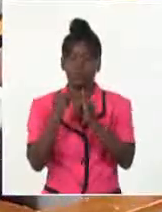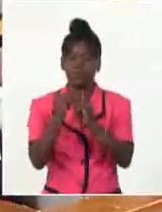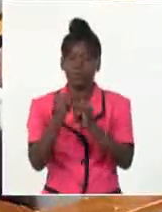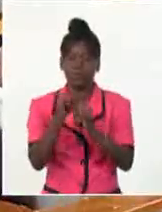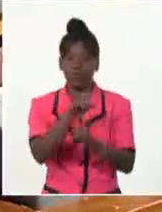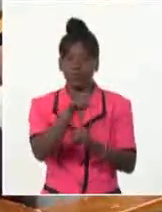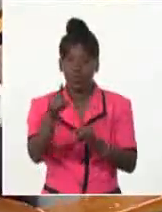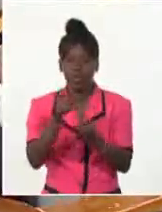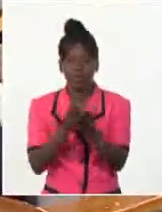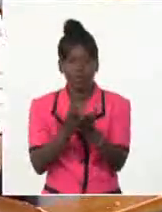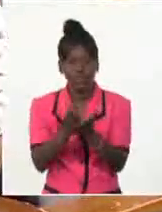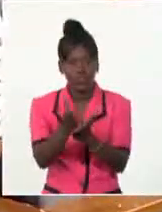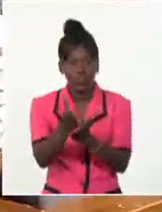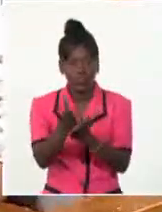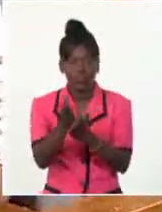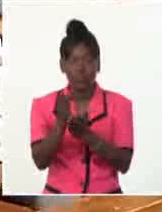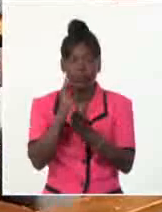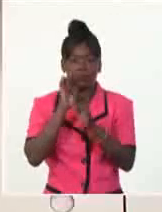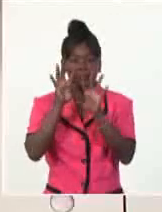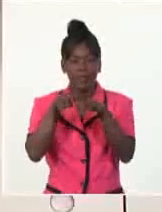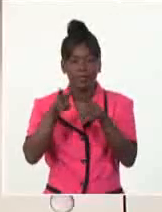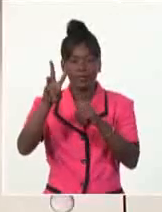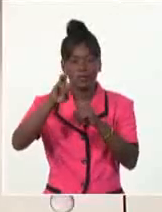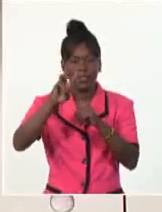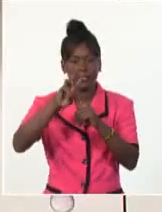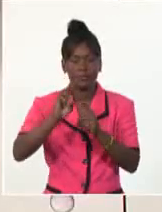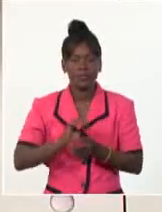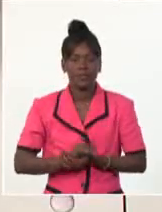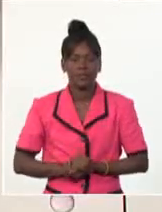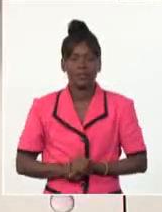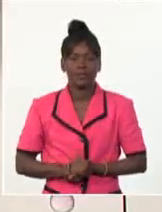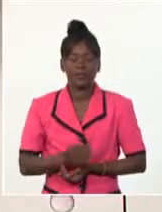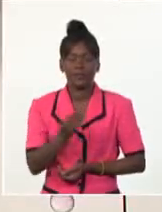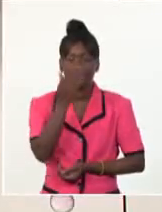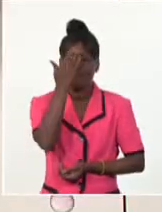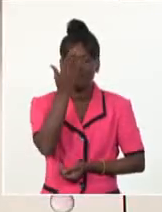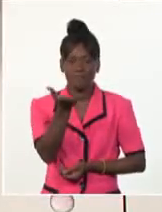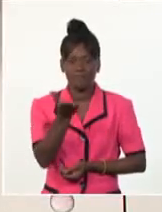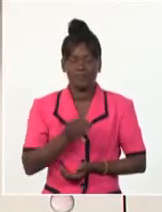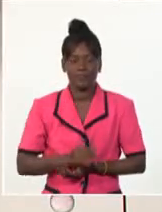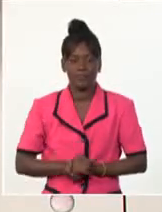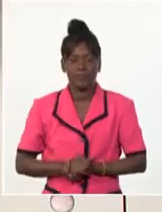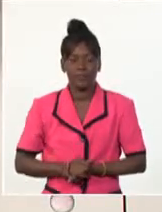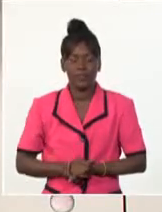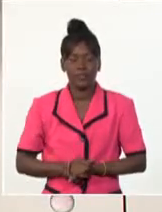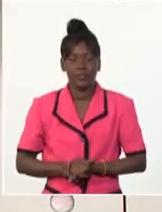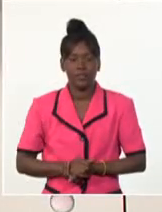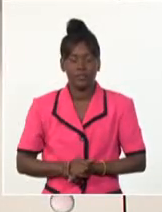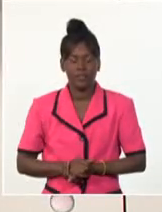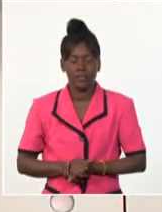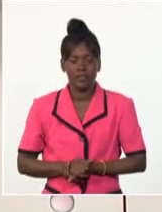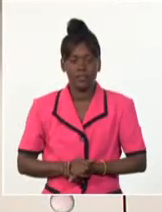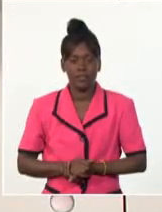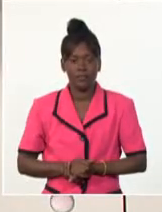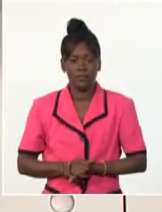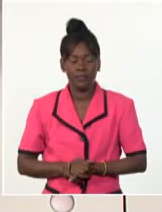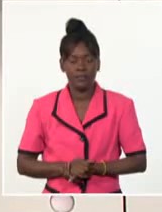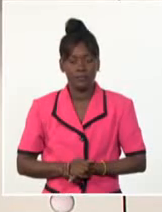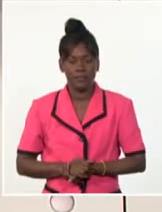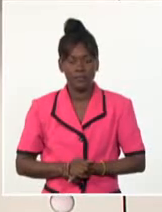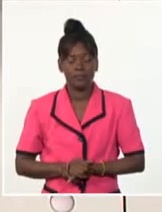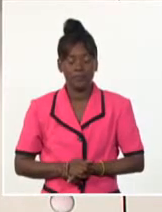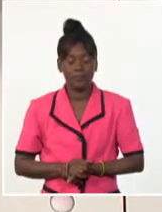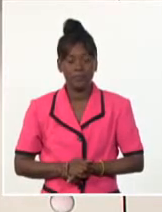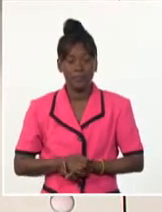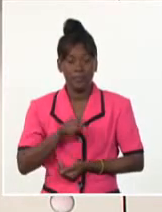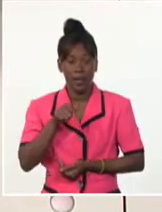la sintonía. Ahora te devuelvo la señal a los estudios centrales. Muchas gracias, Miguel Ángel. Proseguimos con el más universal. A esta hora, Real Madrid y